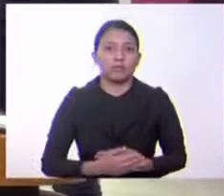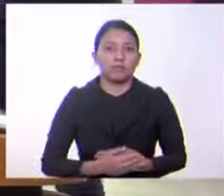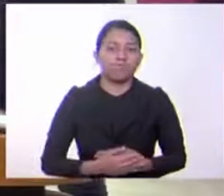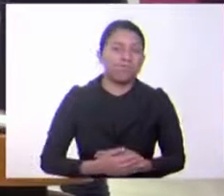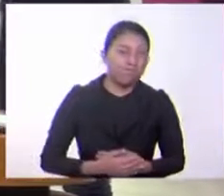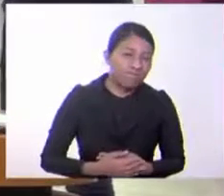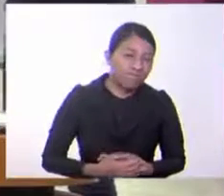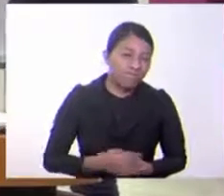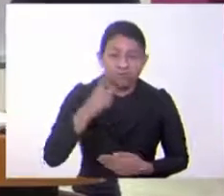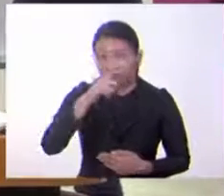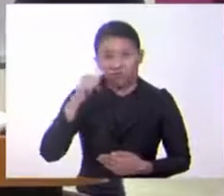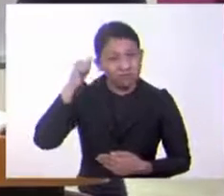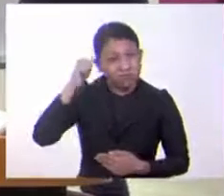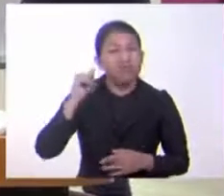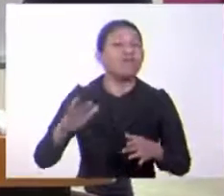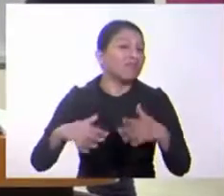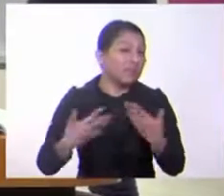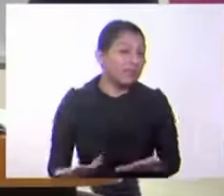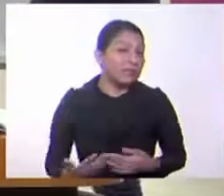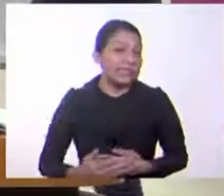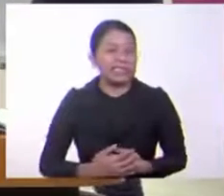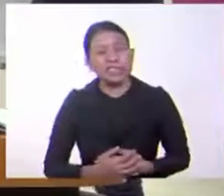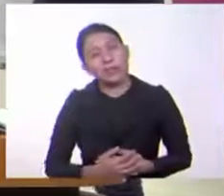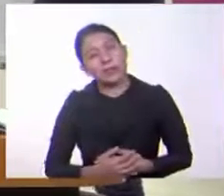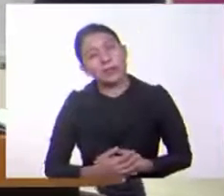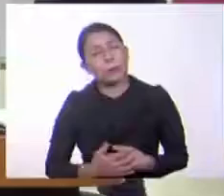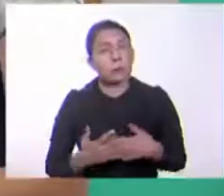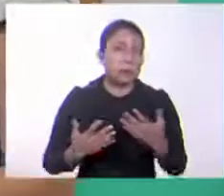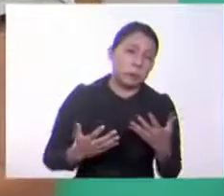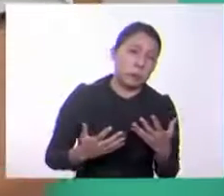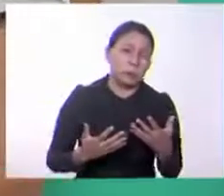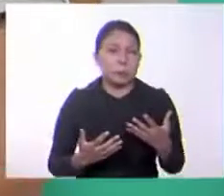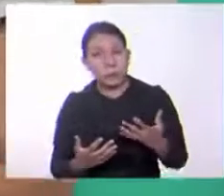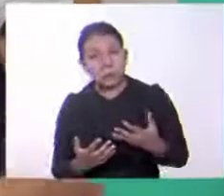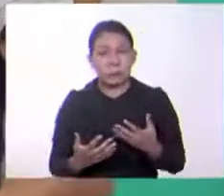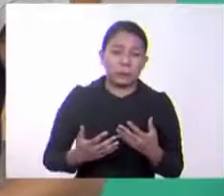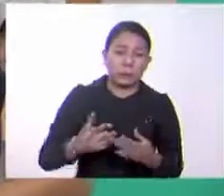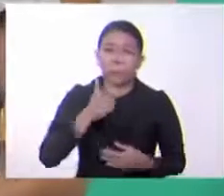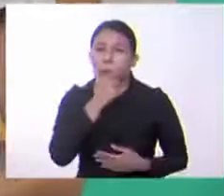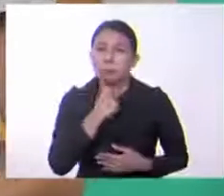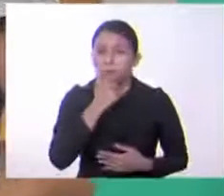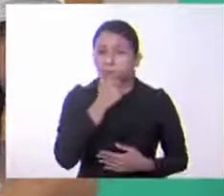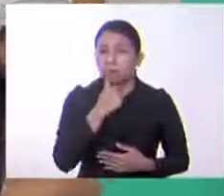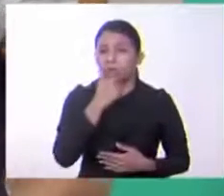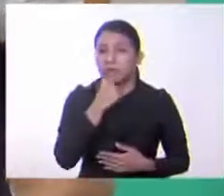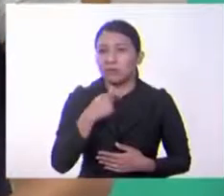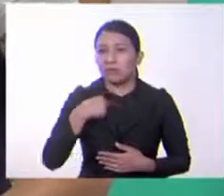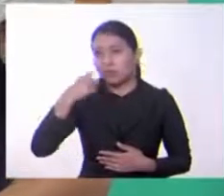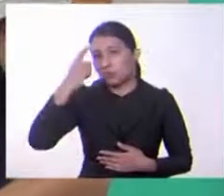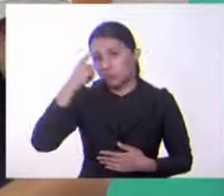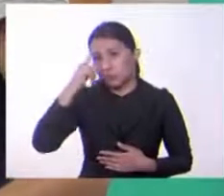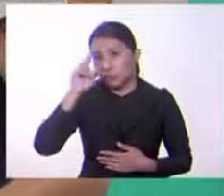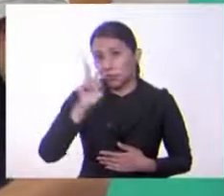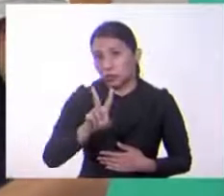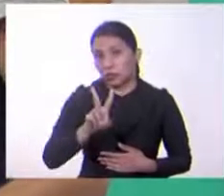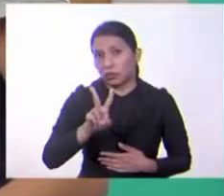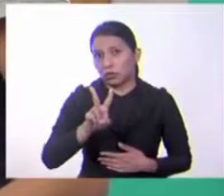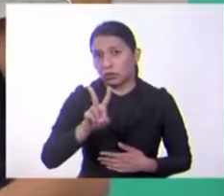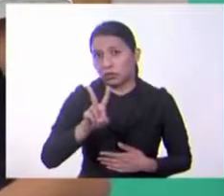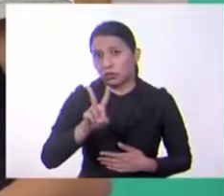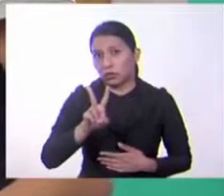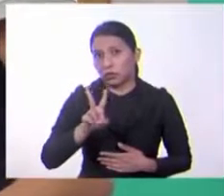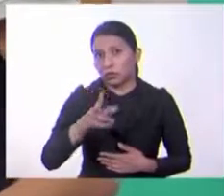¿Qué analizas? Pues para la definición de triángulo isósceles me basta con que dos lados sean